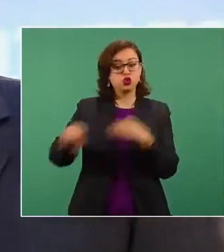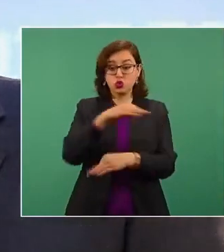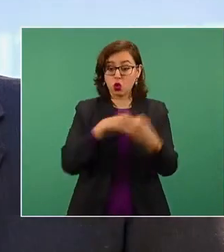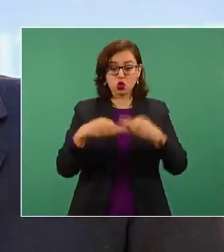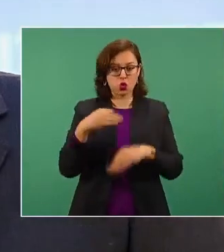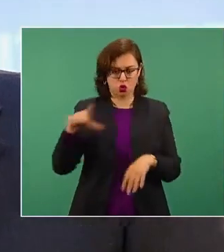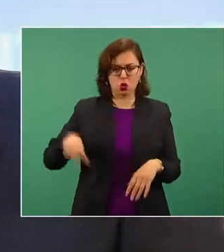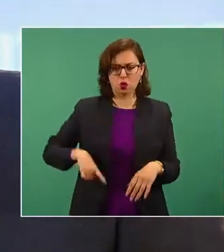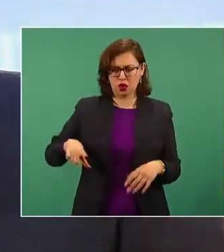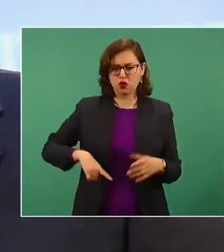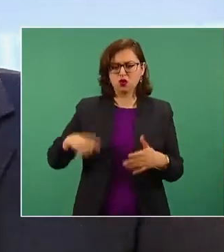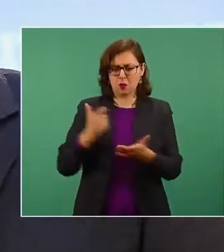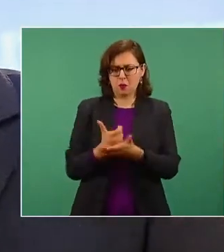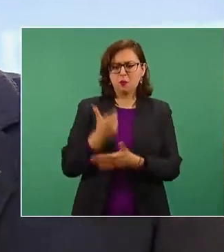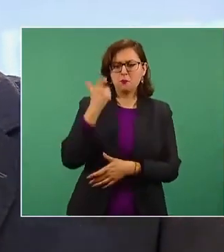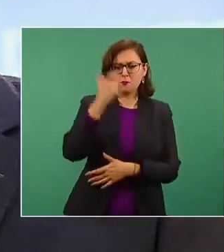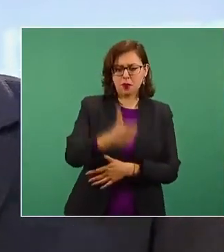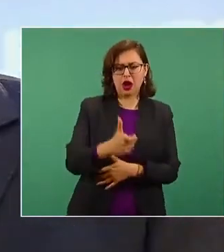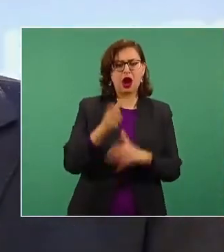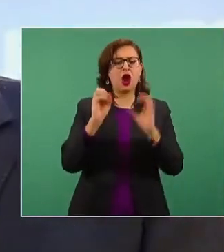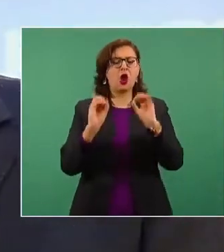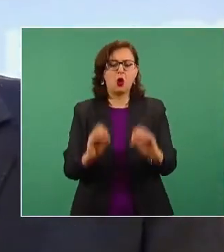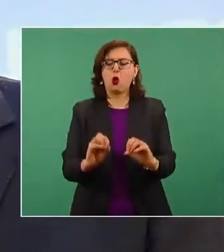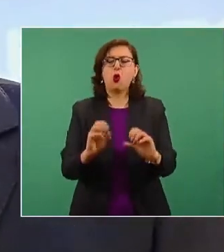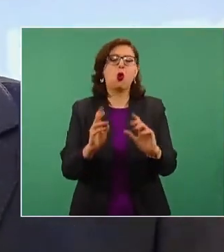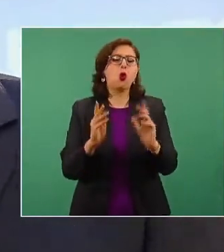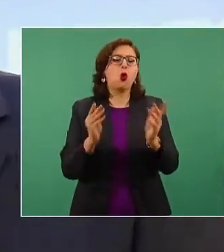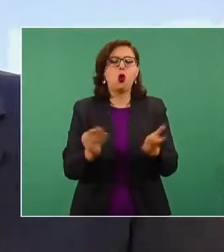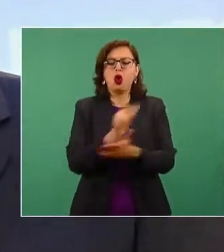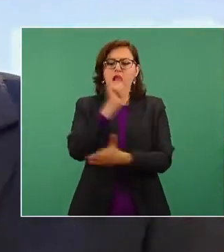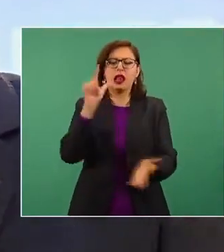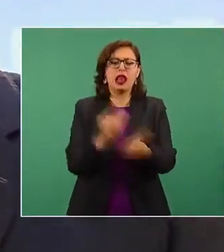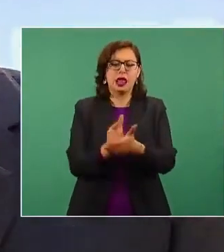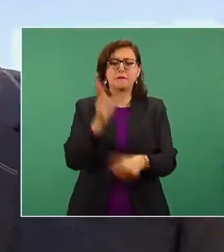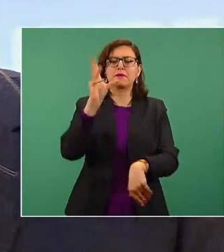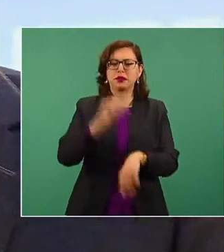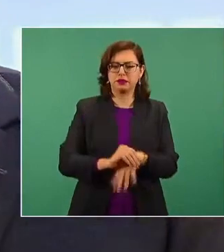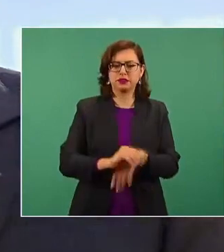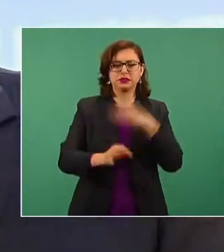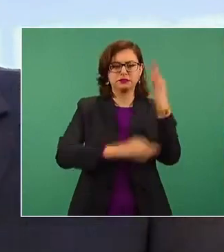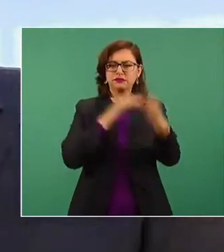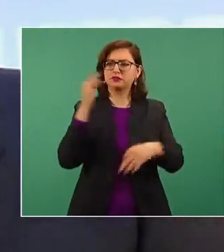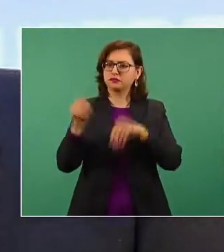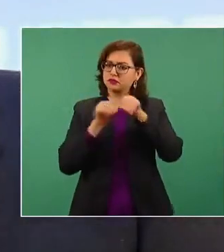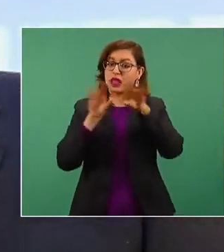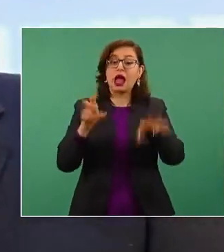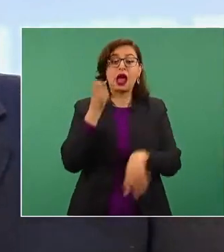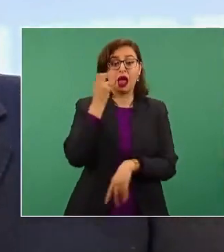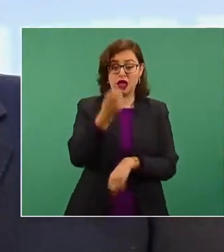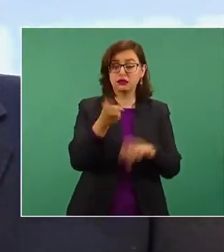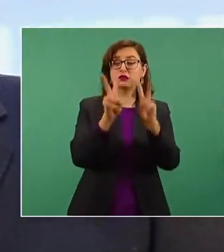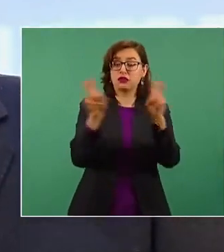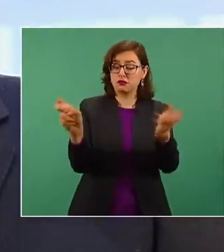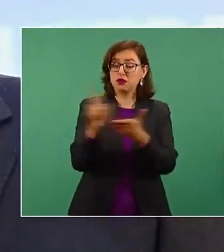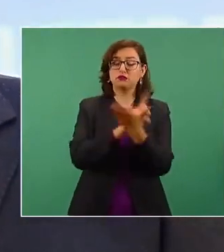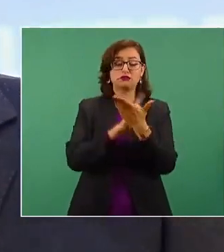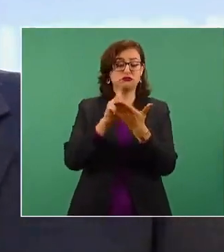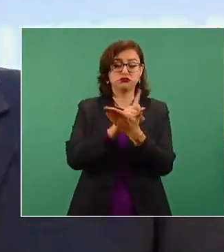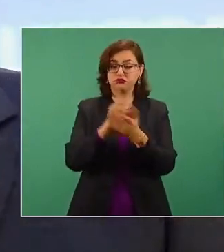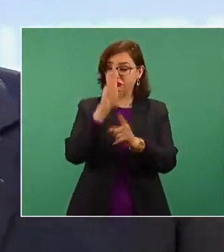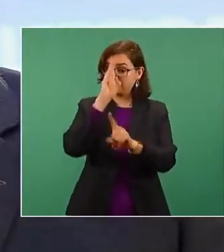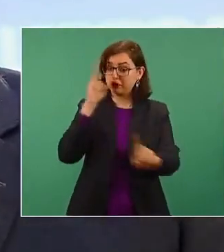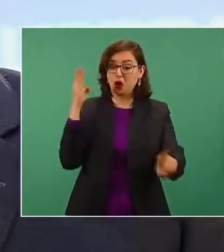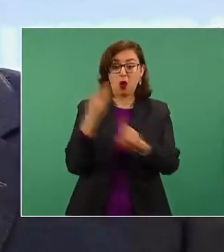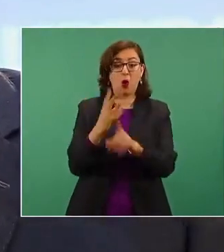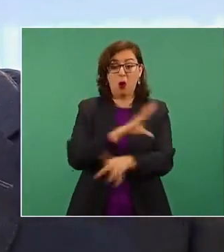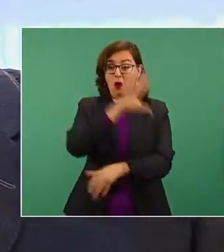el gobierno o los que le correspondan al gobierno por ley, es para esa campaña. Todo.